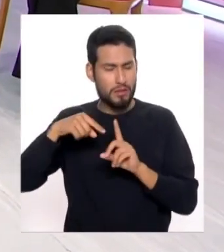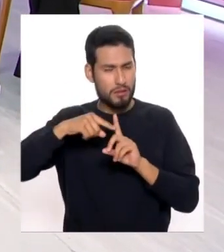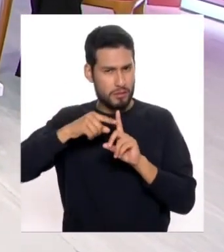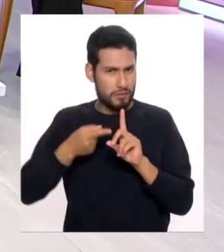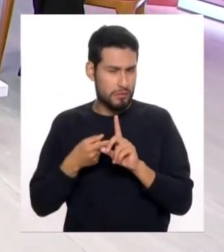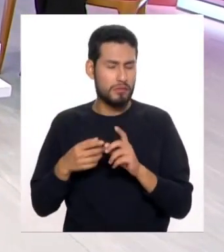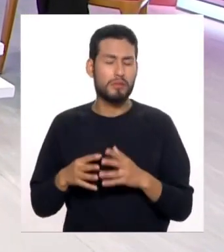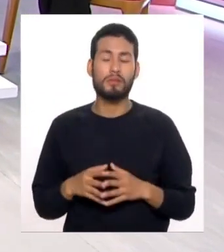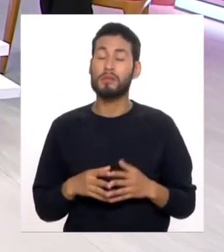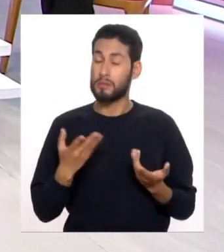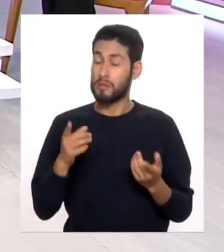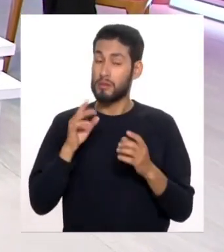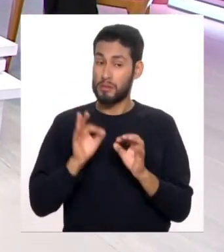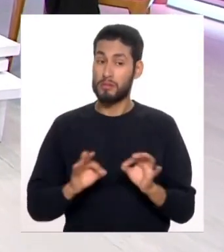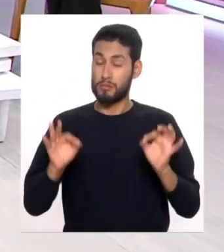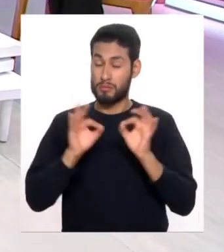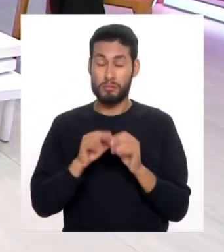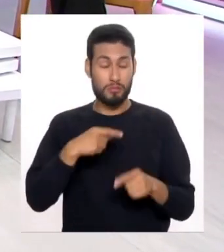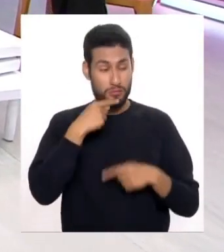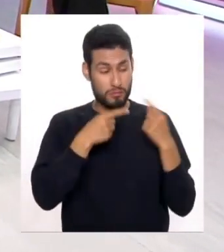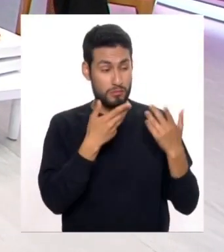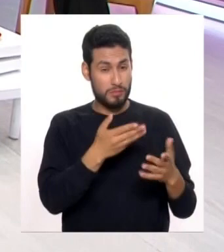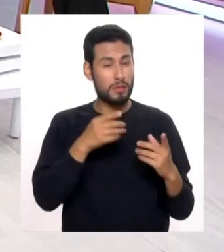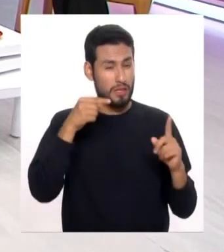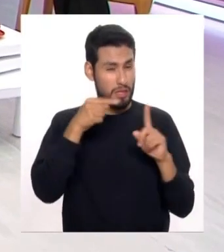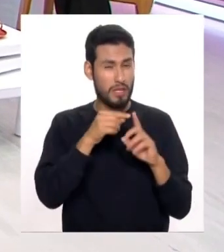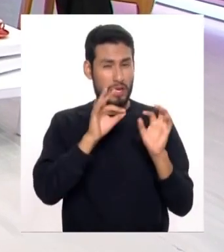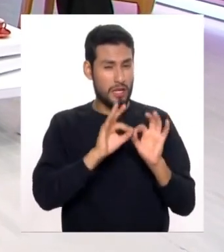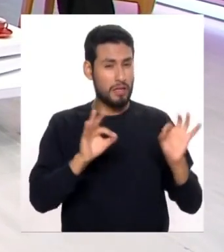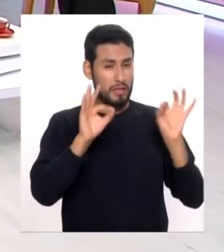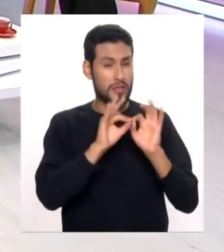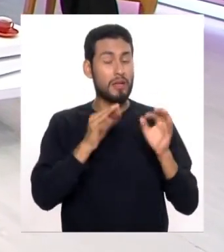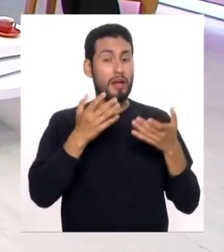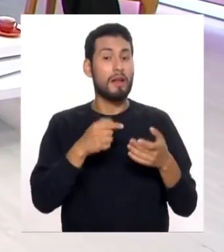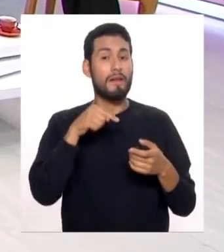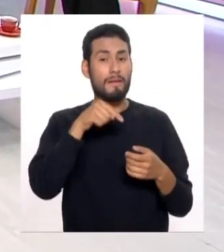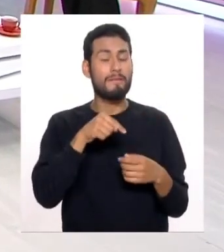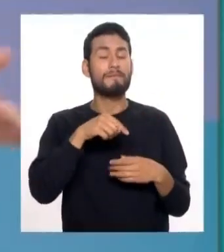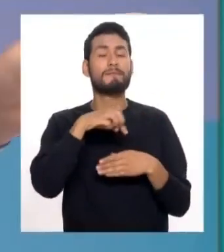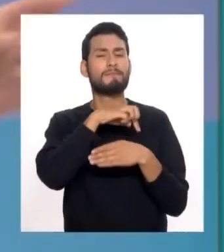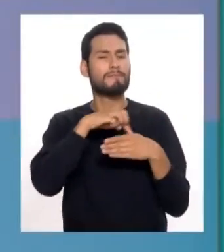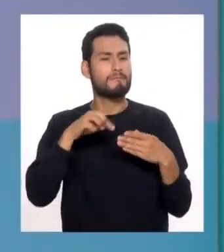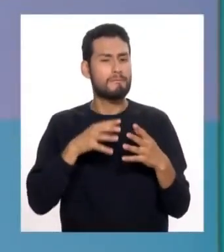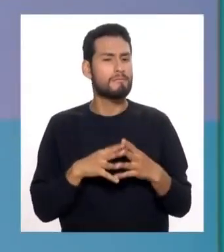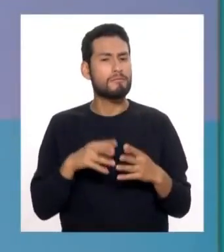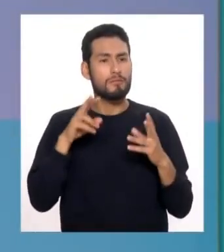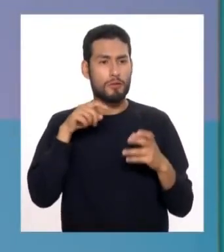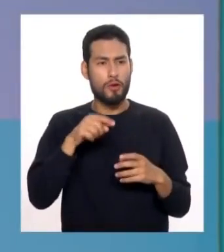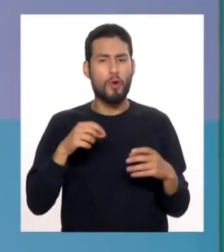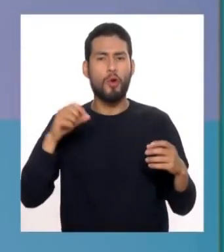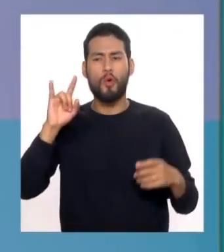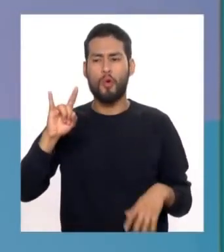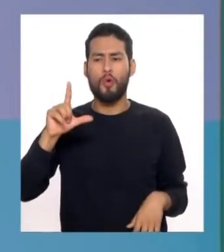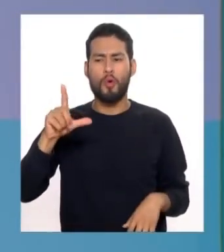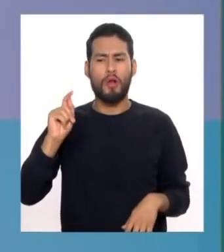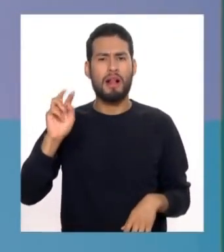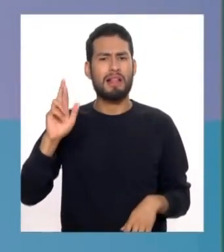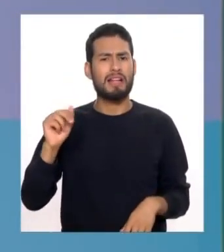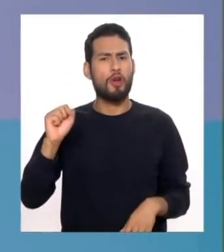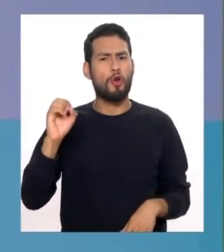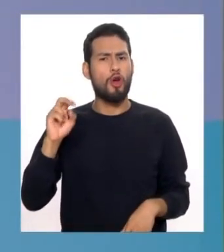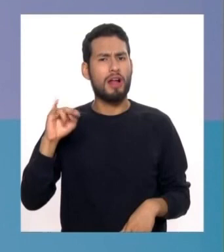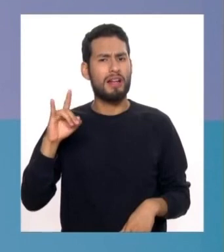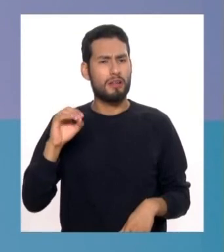Pero acabas de decir algo muy importante y muy clave para la existencia de esta especialidad, que es el ultrasonido. Sin el avance